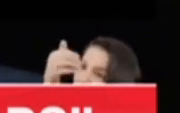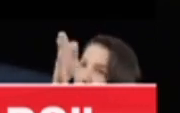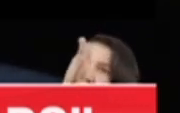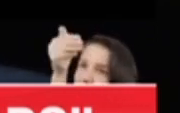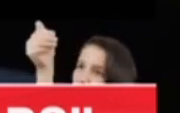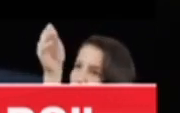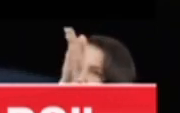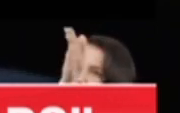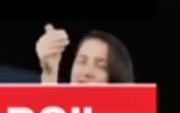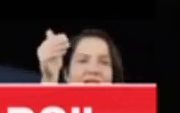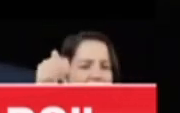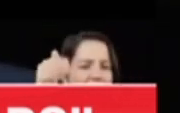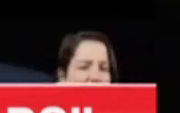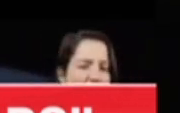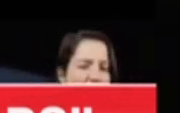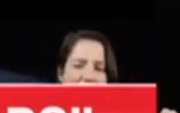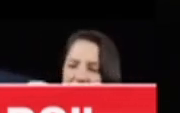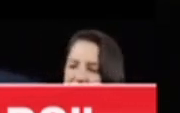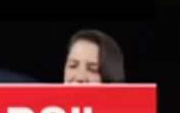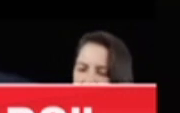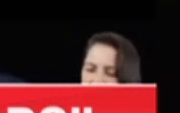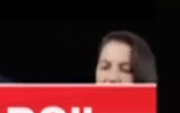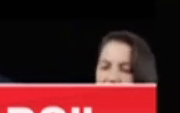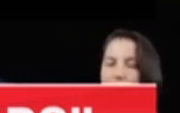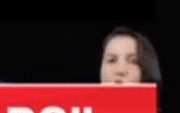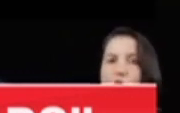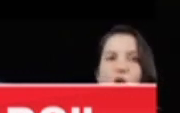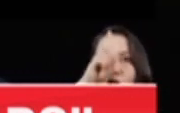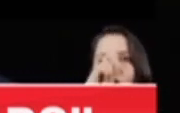a esto a quienes candidato Y sí a